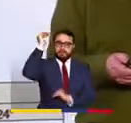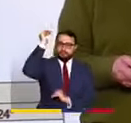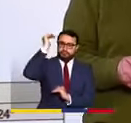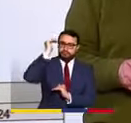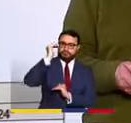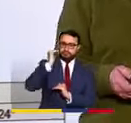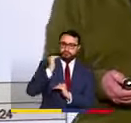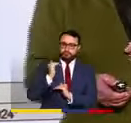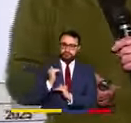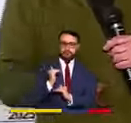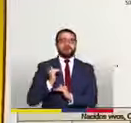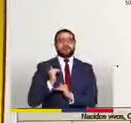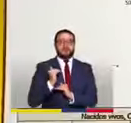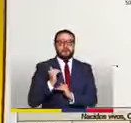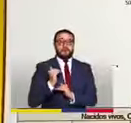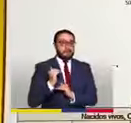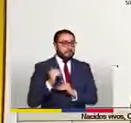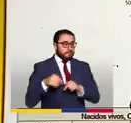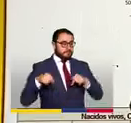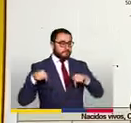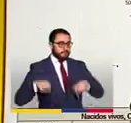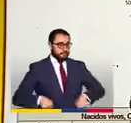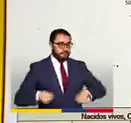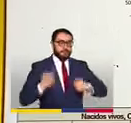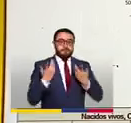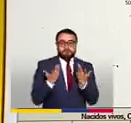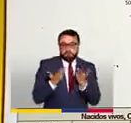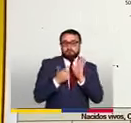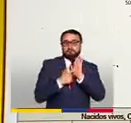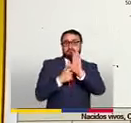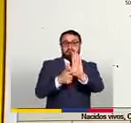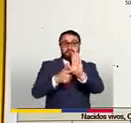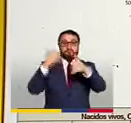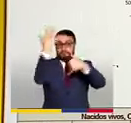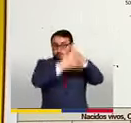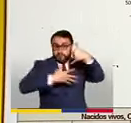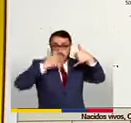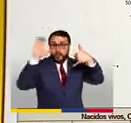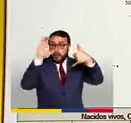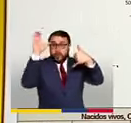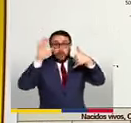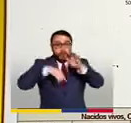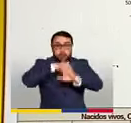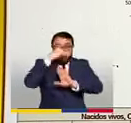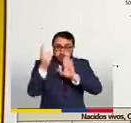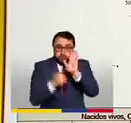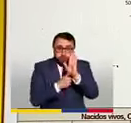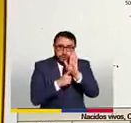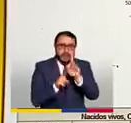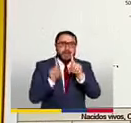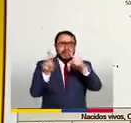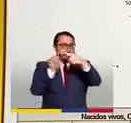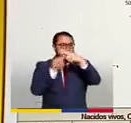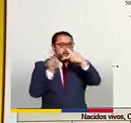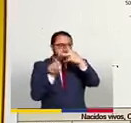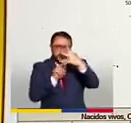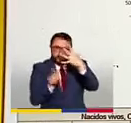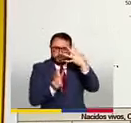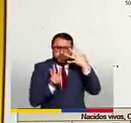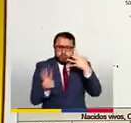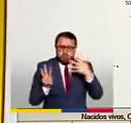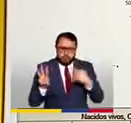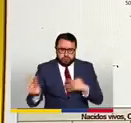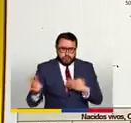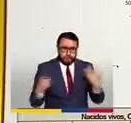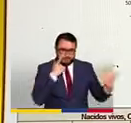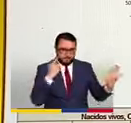terminados los años, y aquí es en toda Colombia, pero semana 33 en todos los años